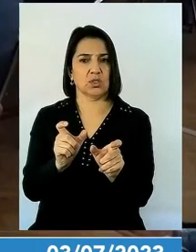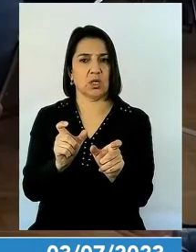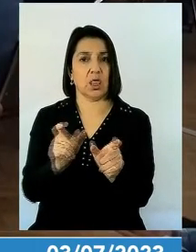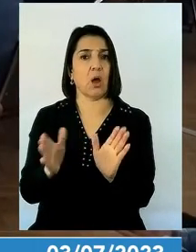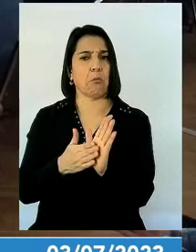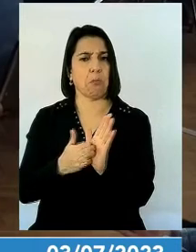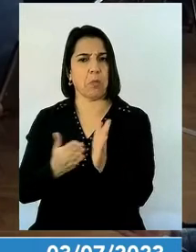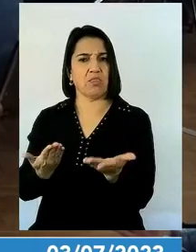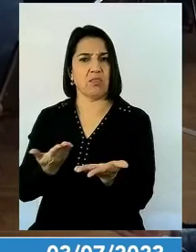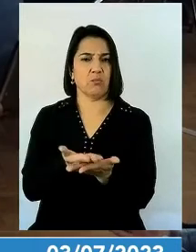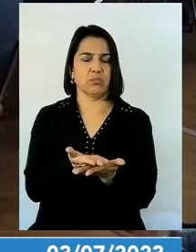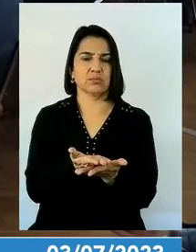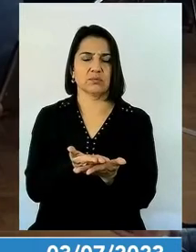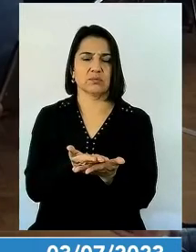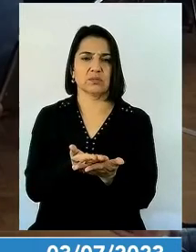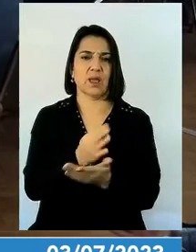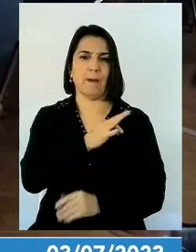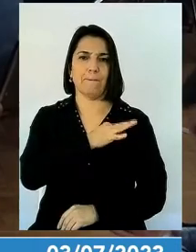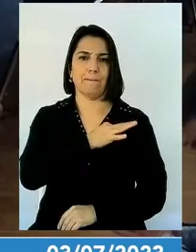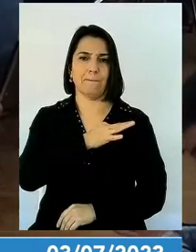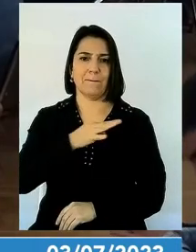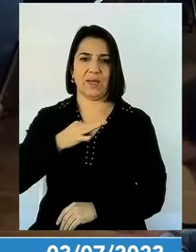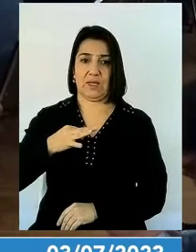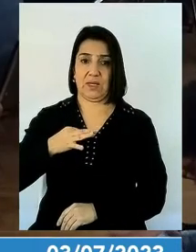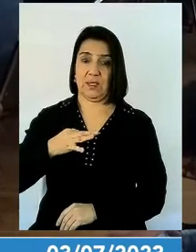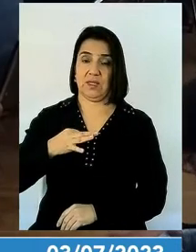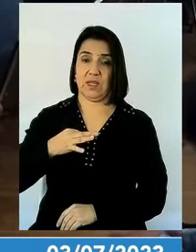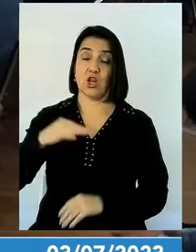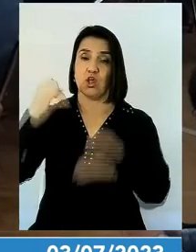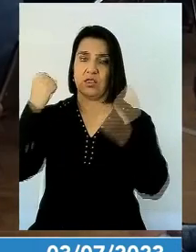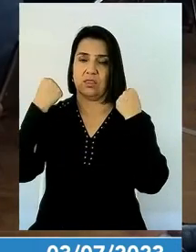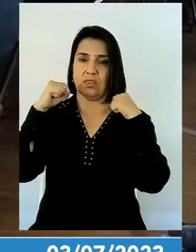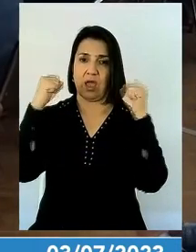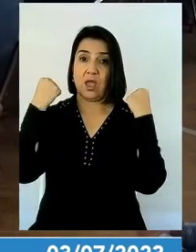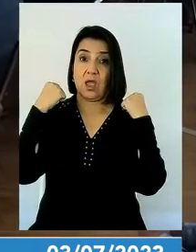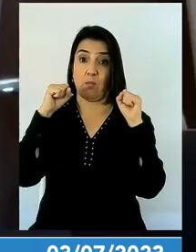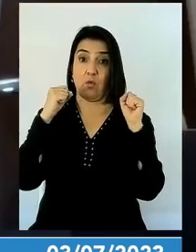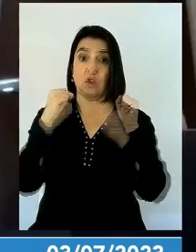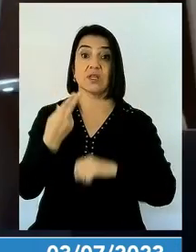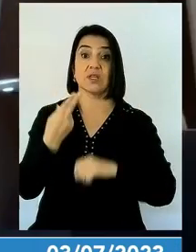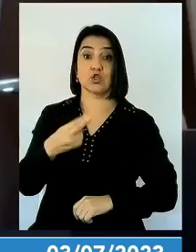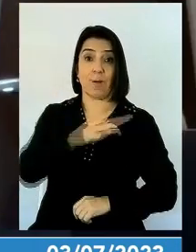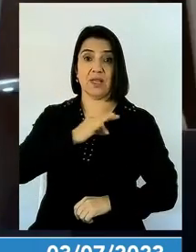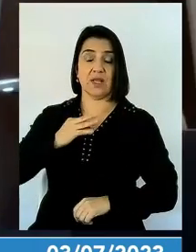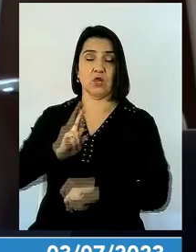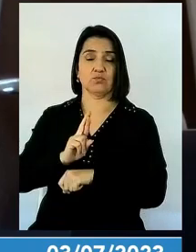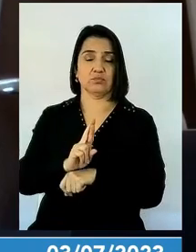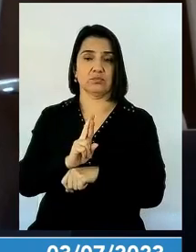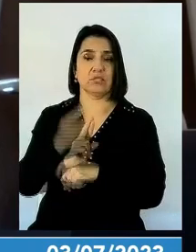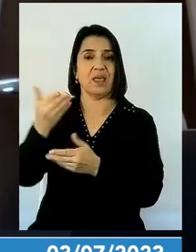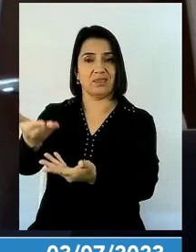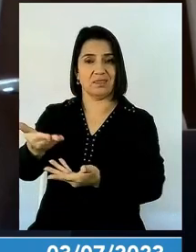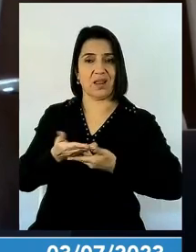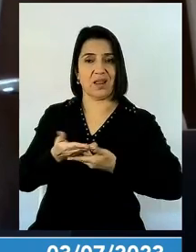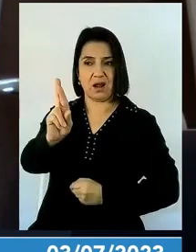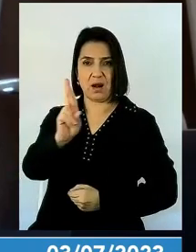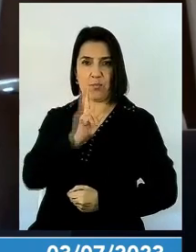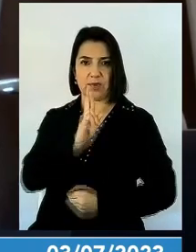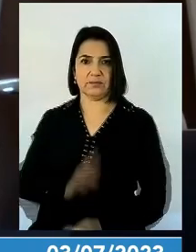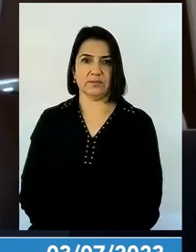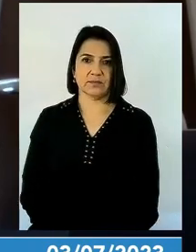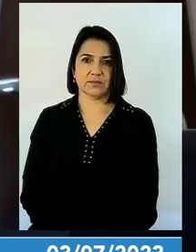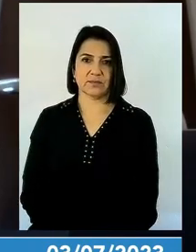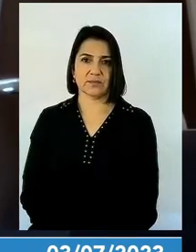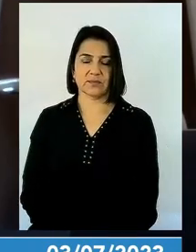el Ministerio del Deporte, a través de su ministro, nos entregara una respuesta directa. Fue así como, en